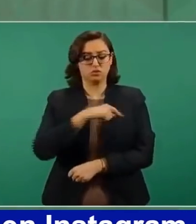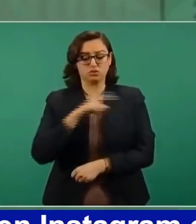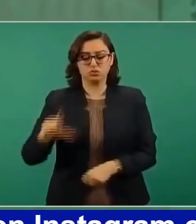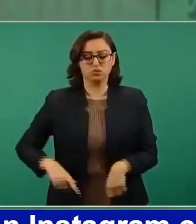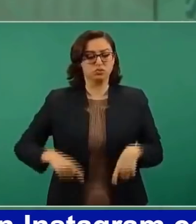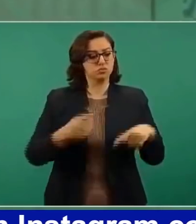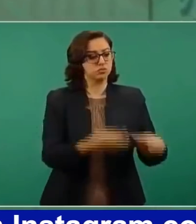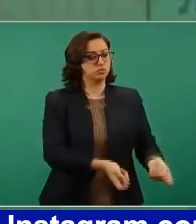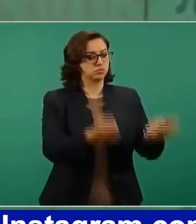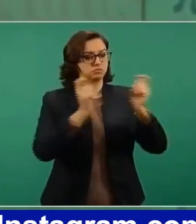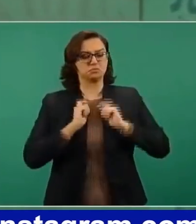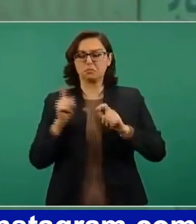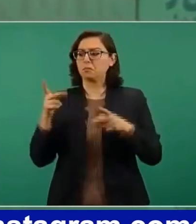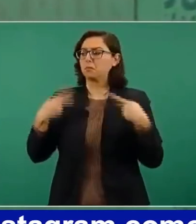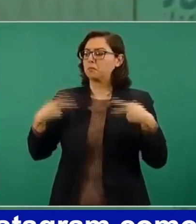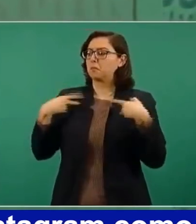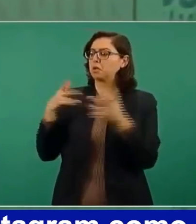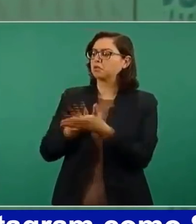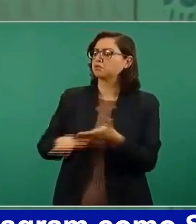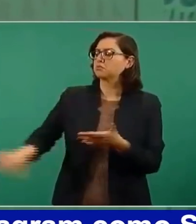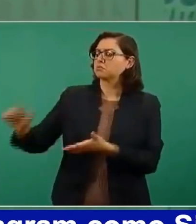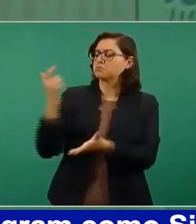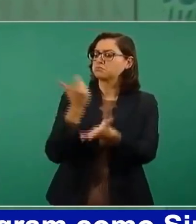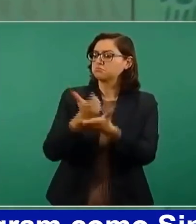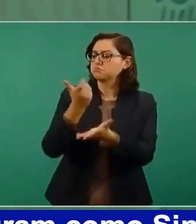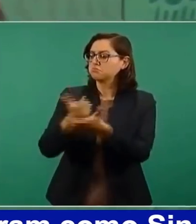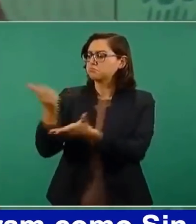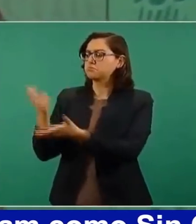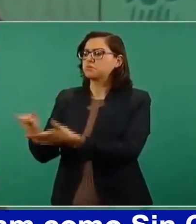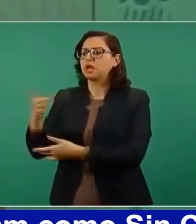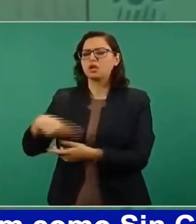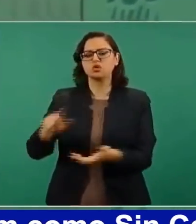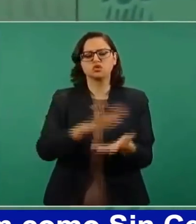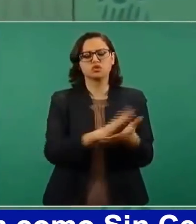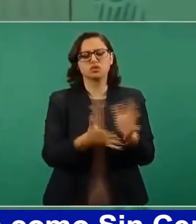ya el salario solo alcanzaba para 6 kilos,